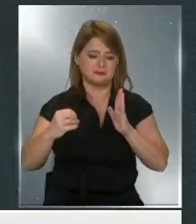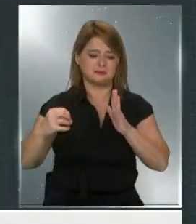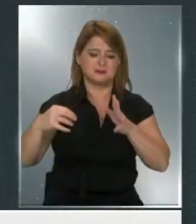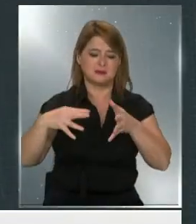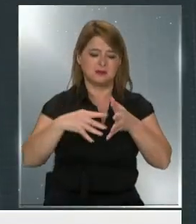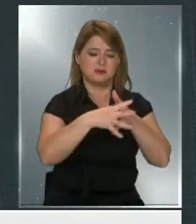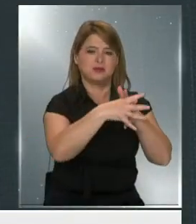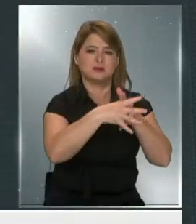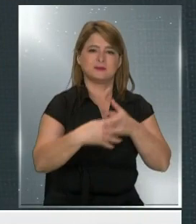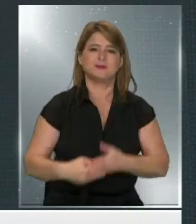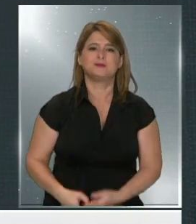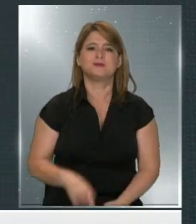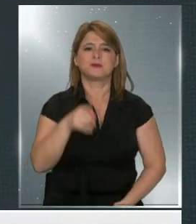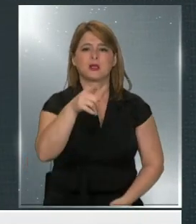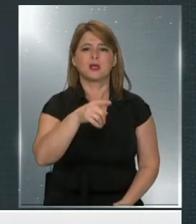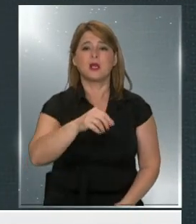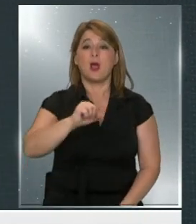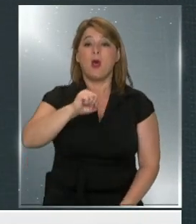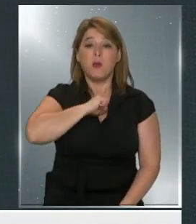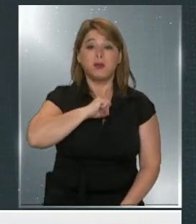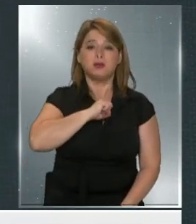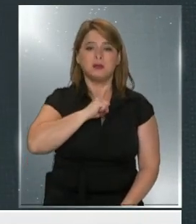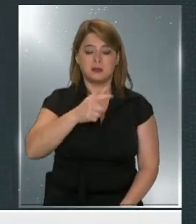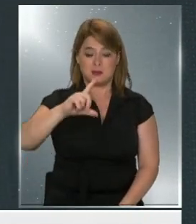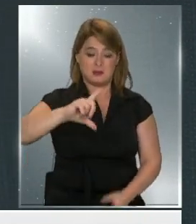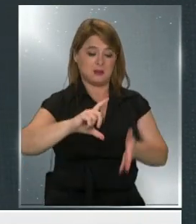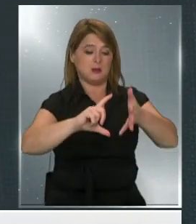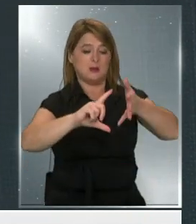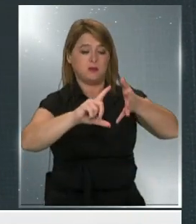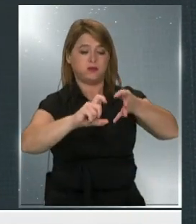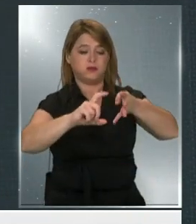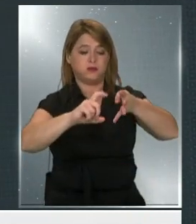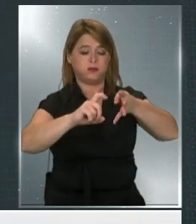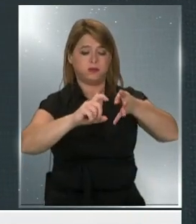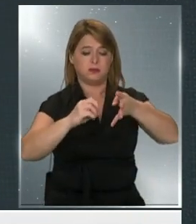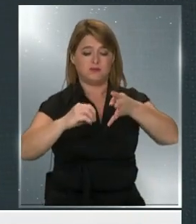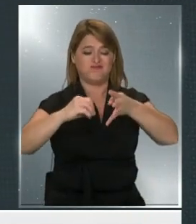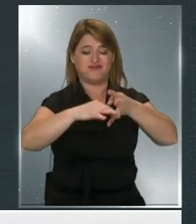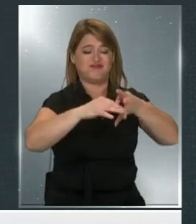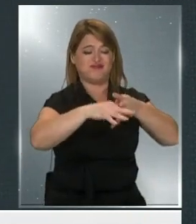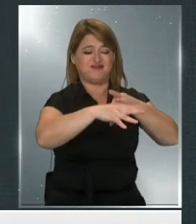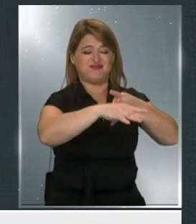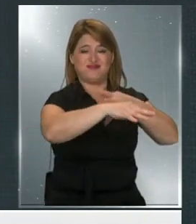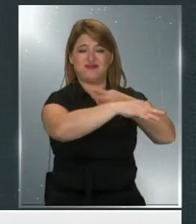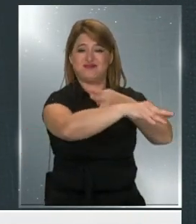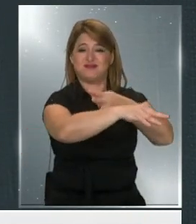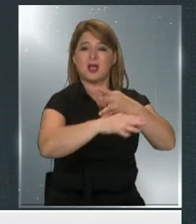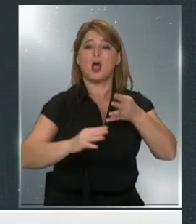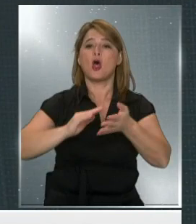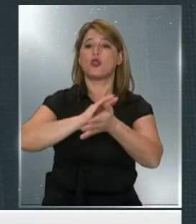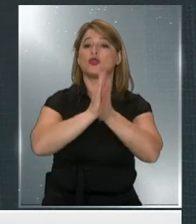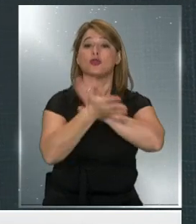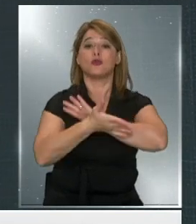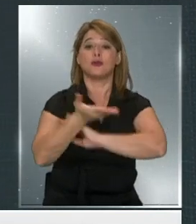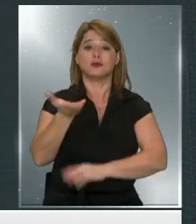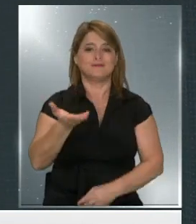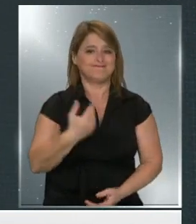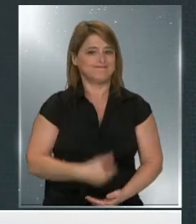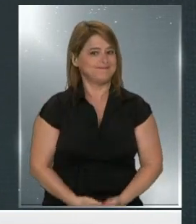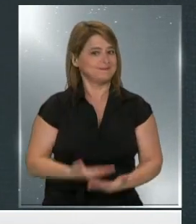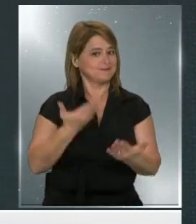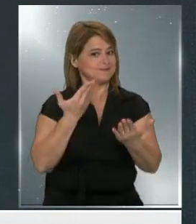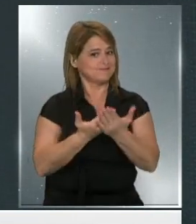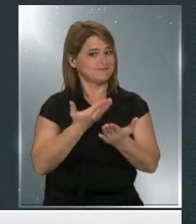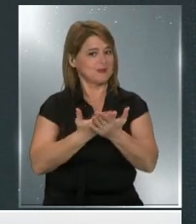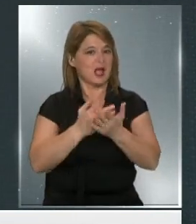inútil. Vamos a simular un estornudo, presión de un desodorante que es menos que un estornudo. Pasa para este lado. La prueba se